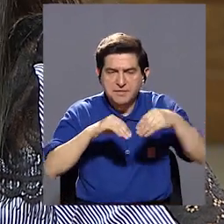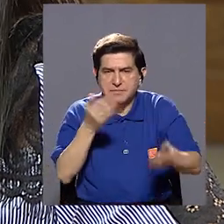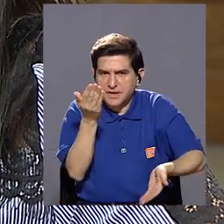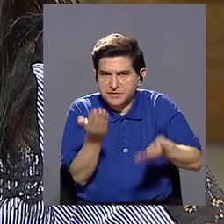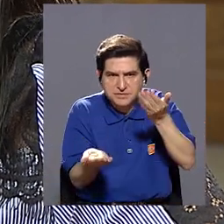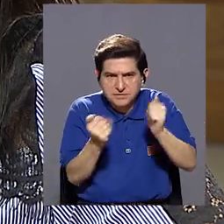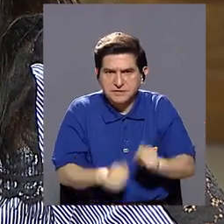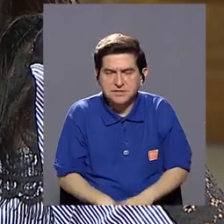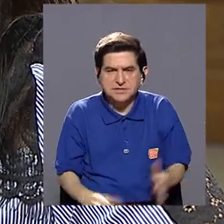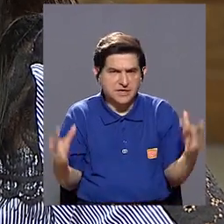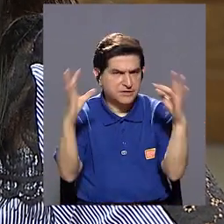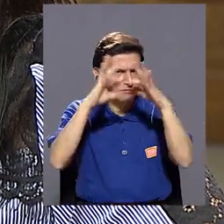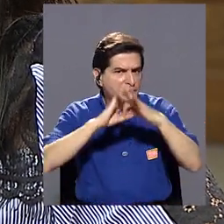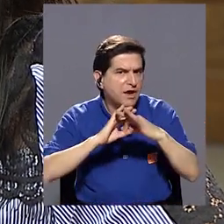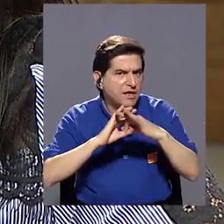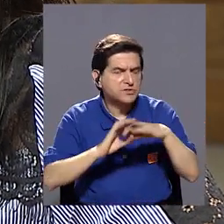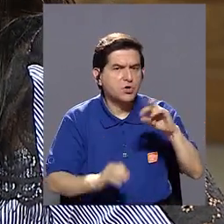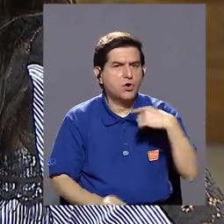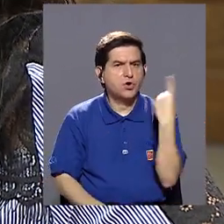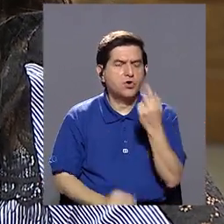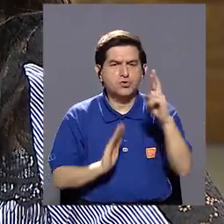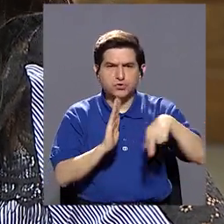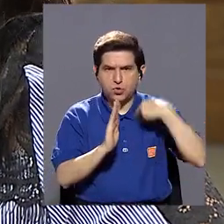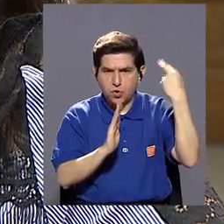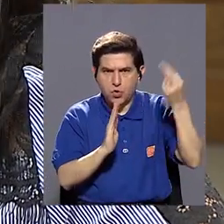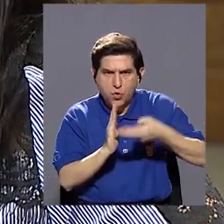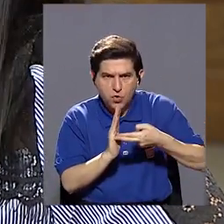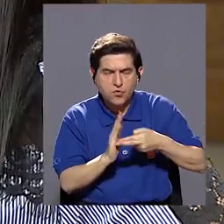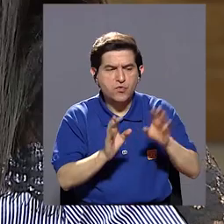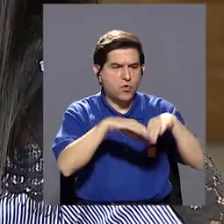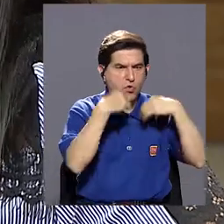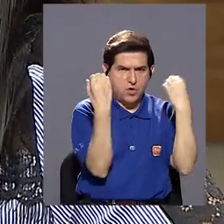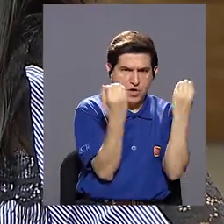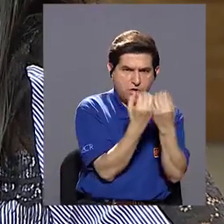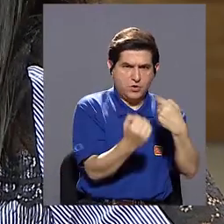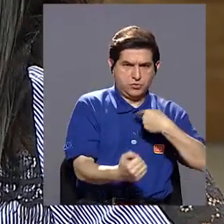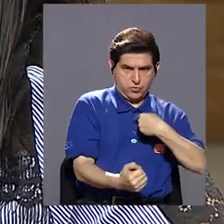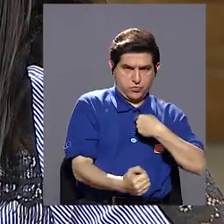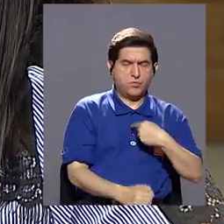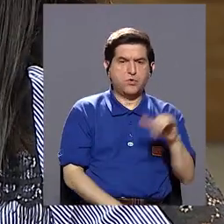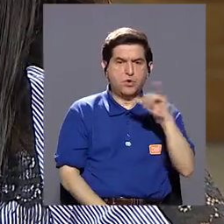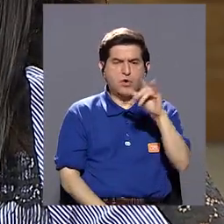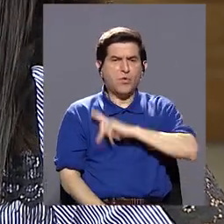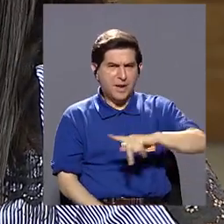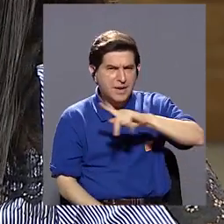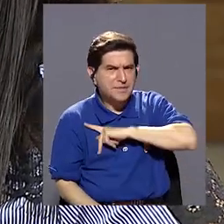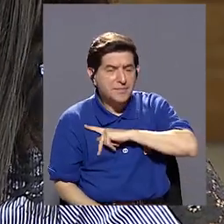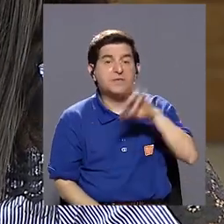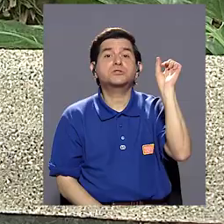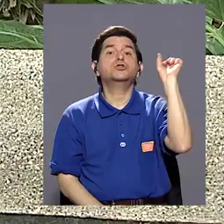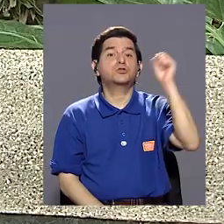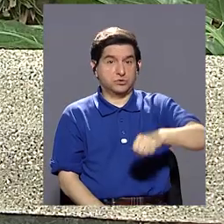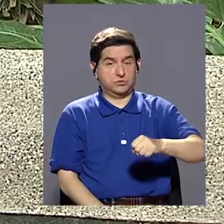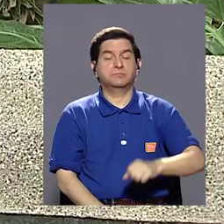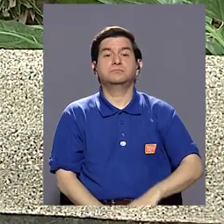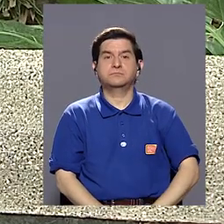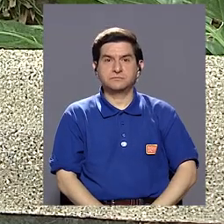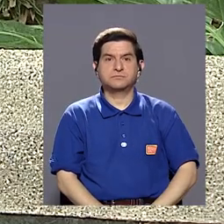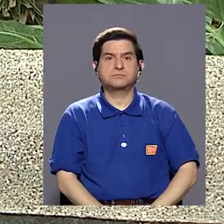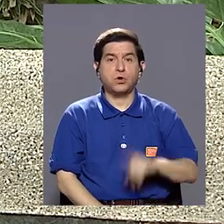Además, por ejemplo, tiene que ver mucho no solo con el rol que desempeñó la organización, también con personalidad.